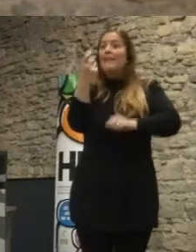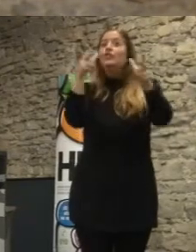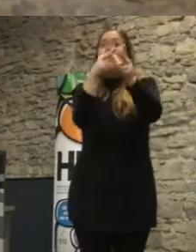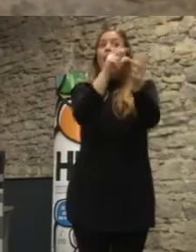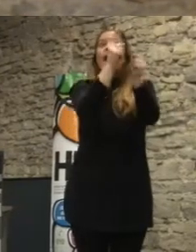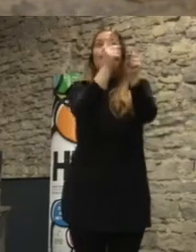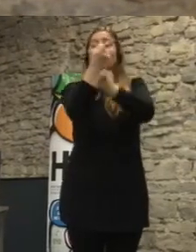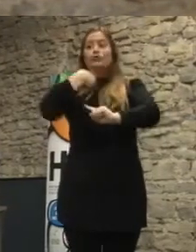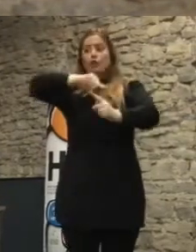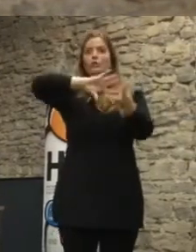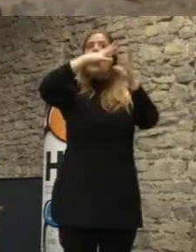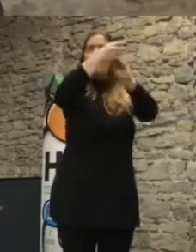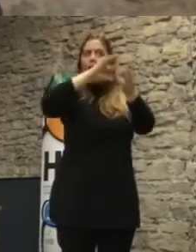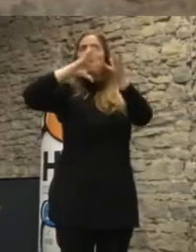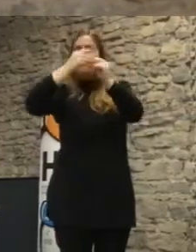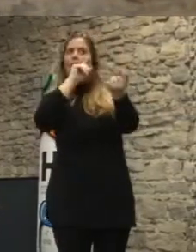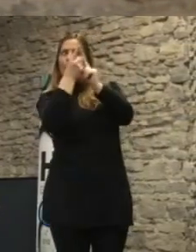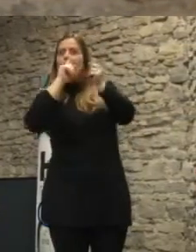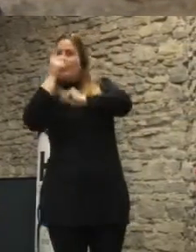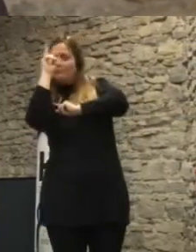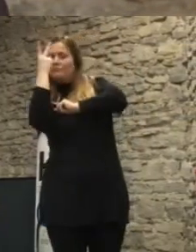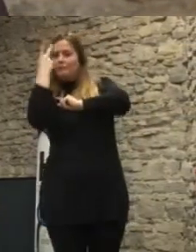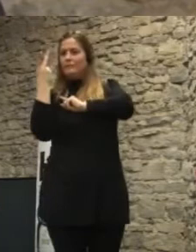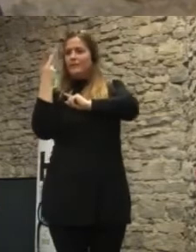en la sociedad, ¿no? Bueno, pues con esta idea